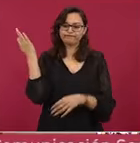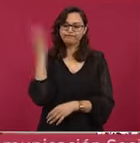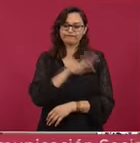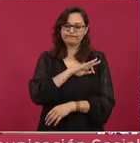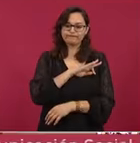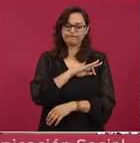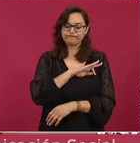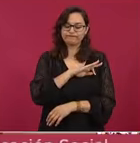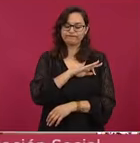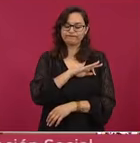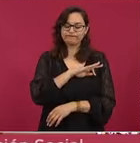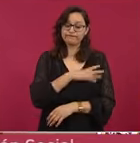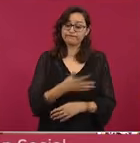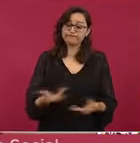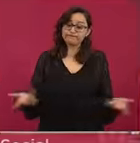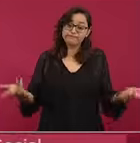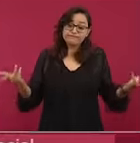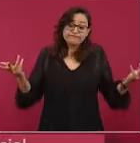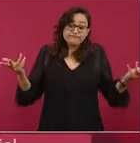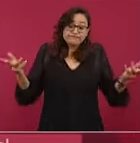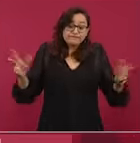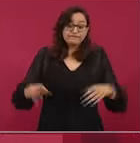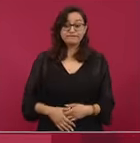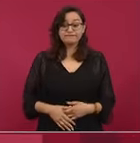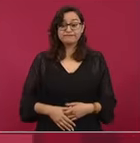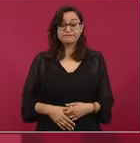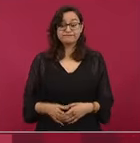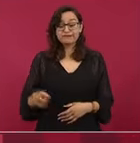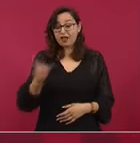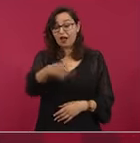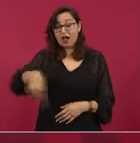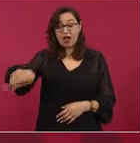pero así estamos. Entonces,